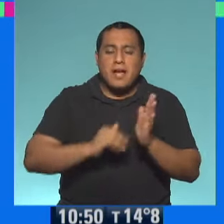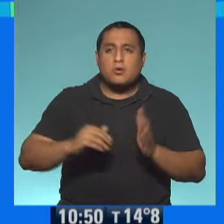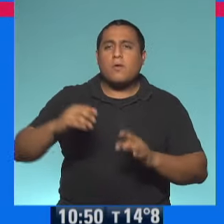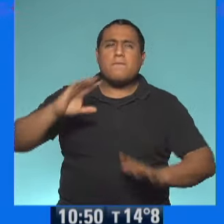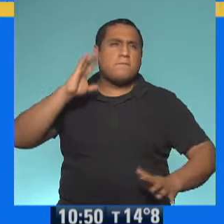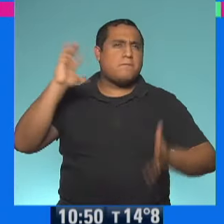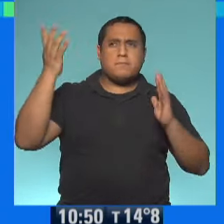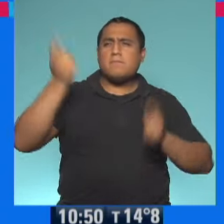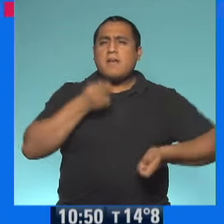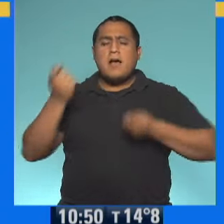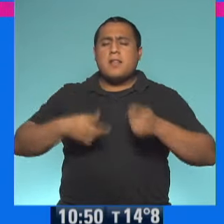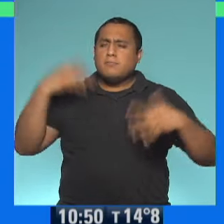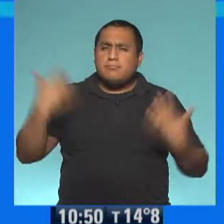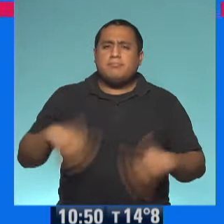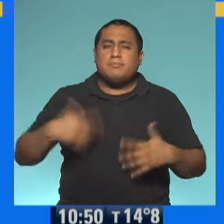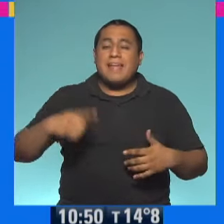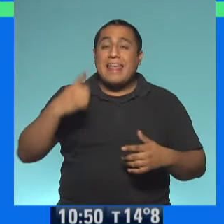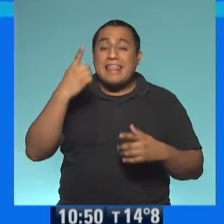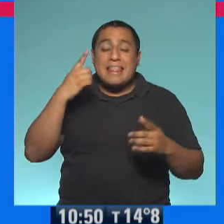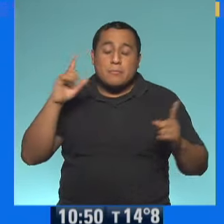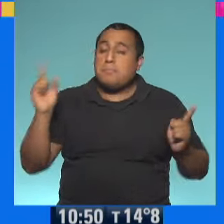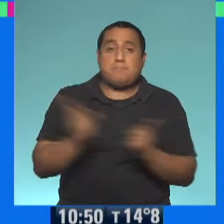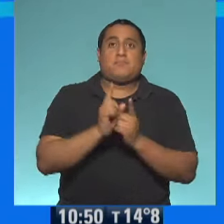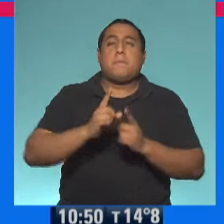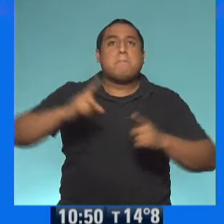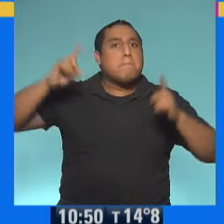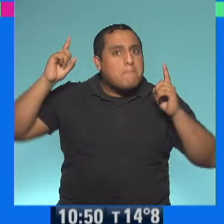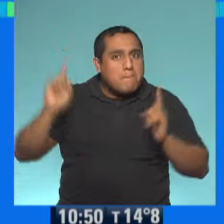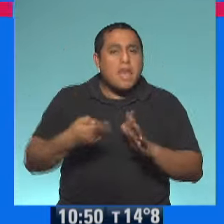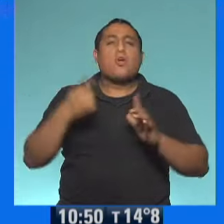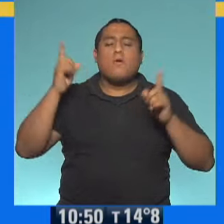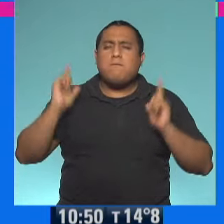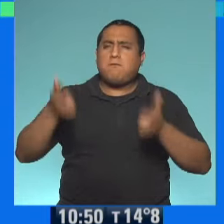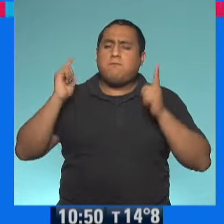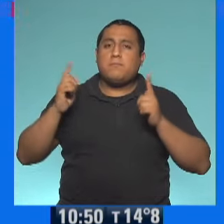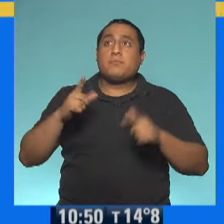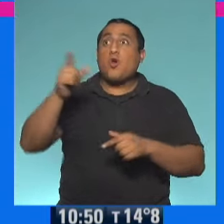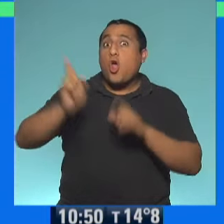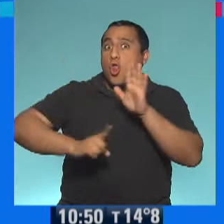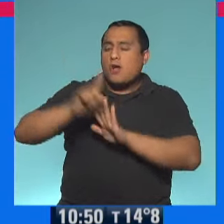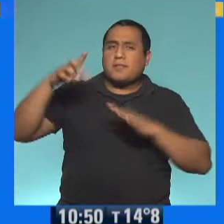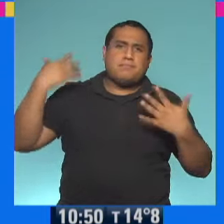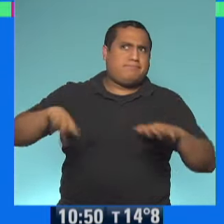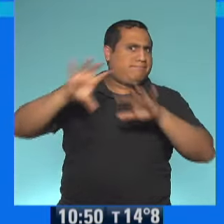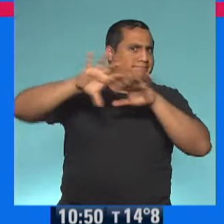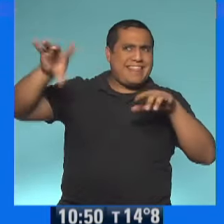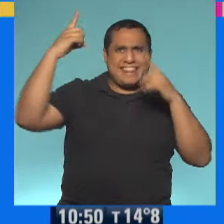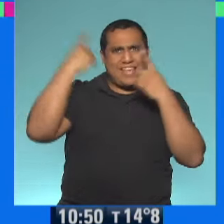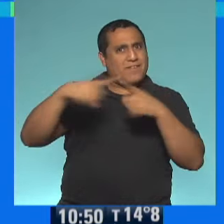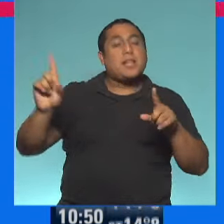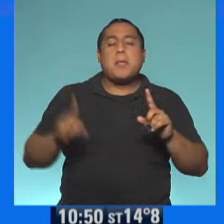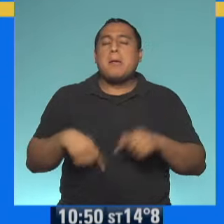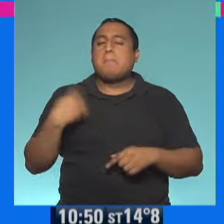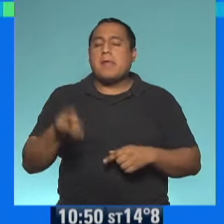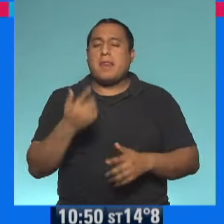pero todo lo que... Nos divertimos. Ay, pero todo lo que me divierto. Los carnavales del norte son un tema aparte. Sí, mañana nos vamos